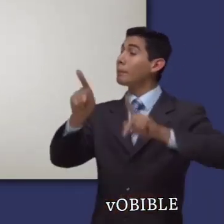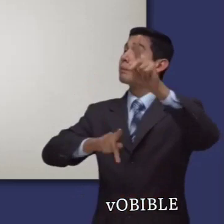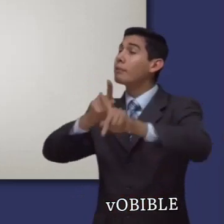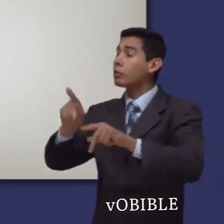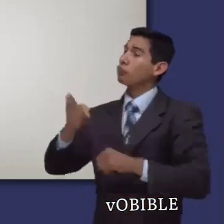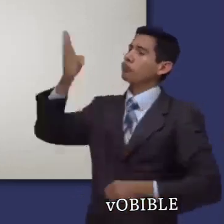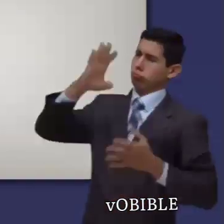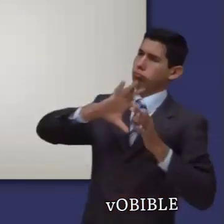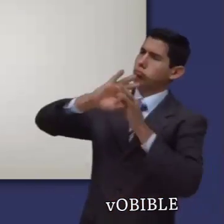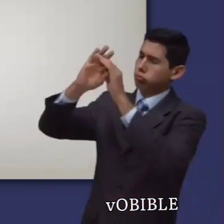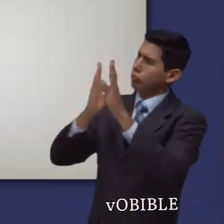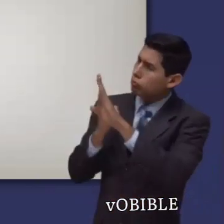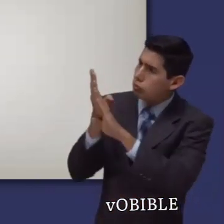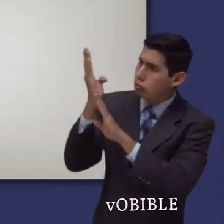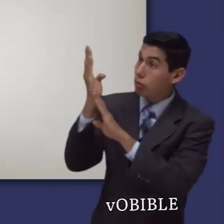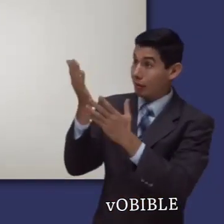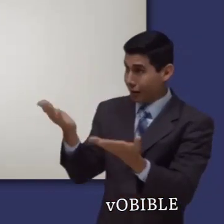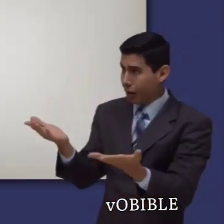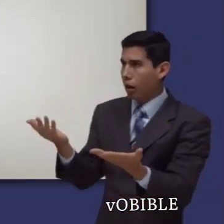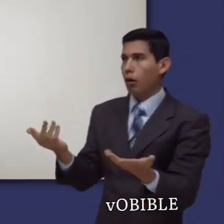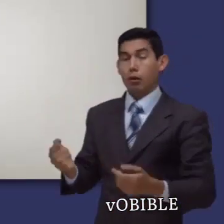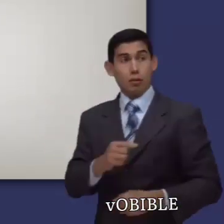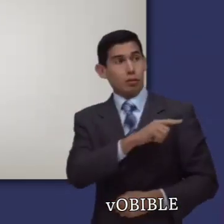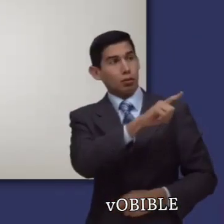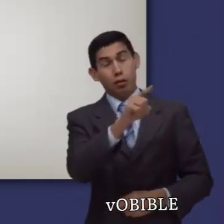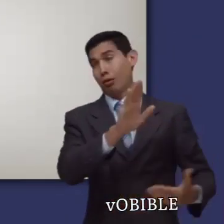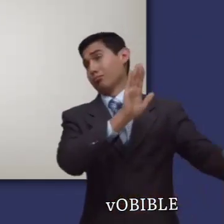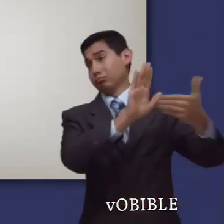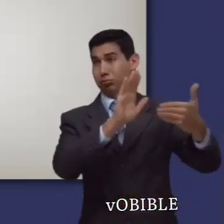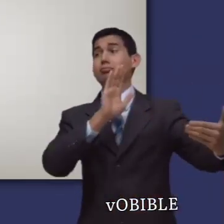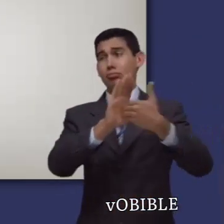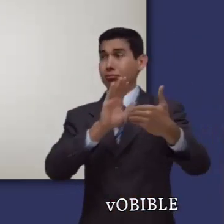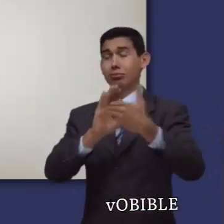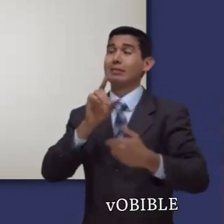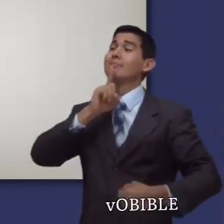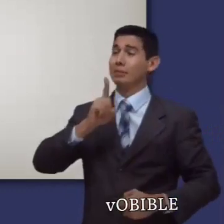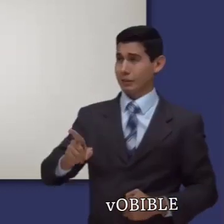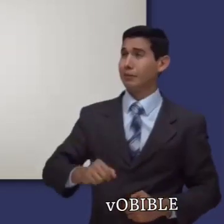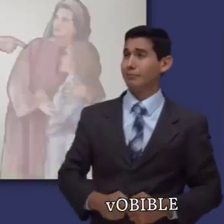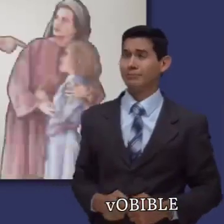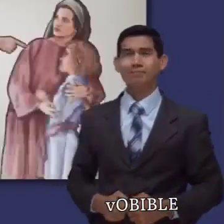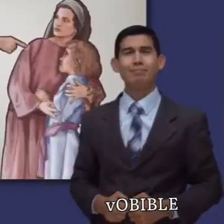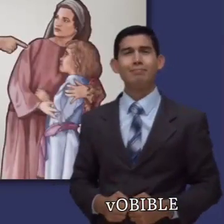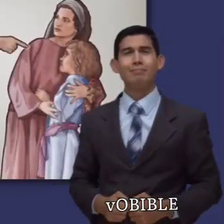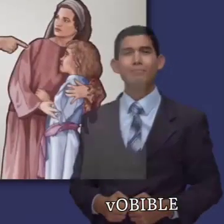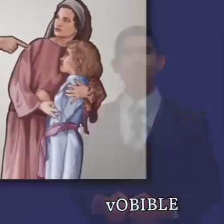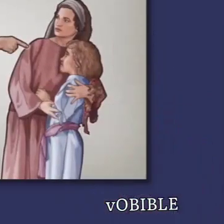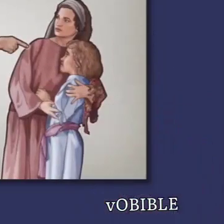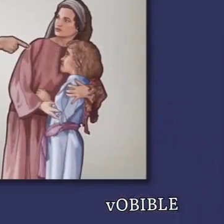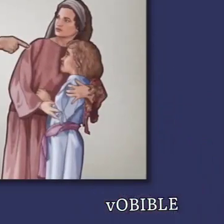Pablo también le dice que todos los que desean vivir con devoción a Dios en unión con Cristo Jesús serán